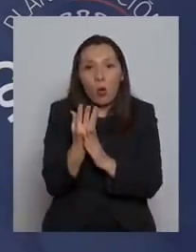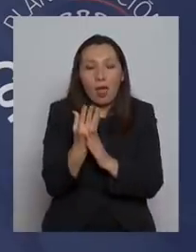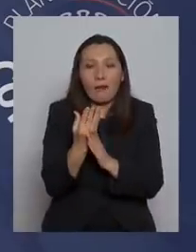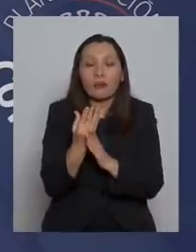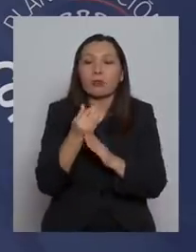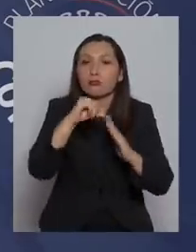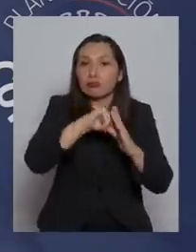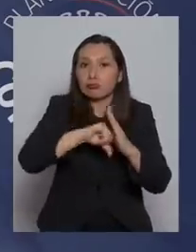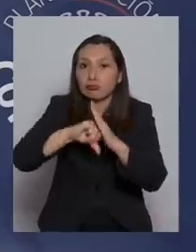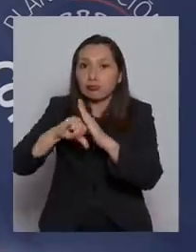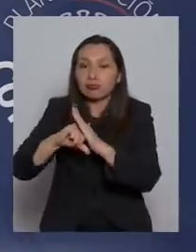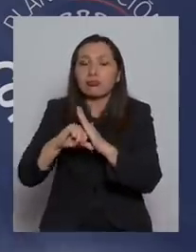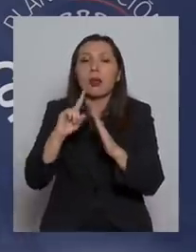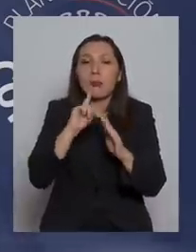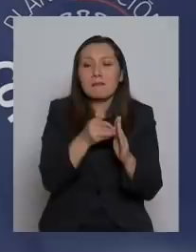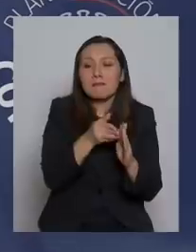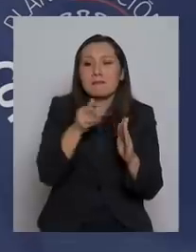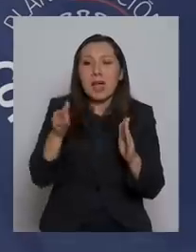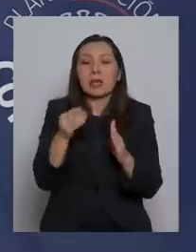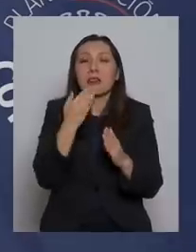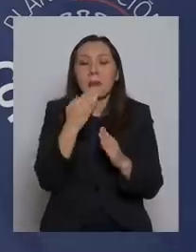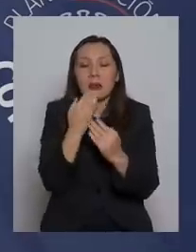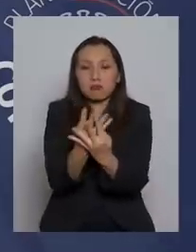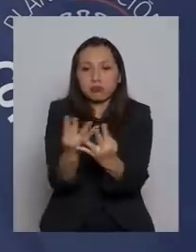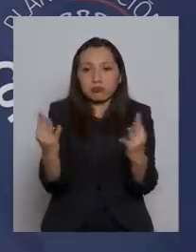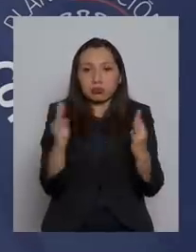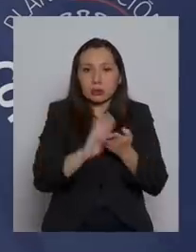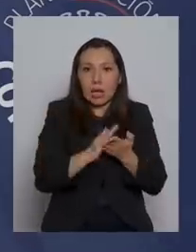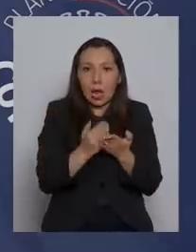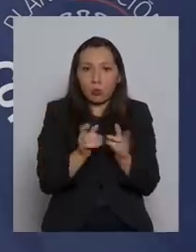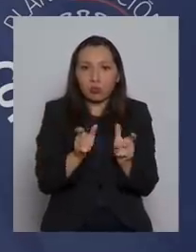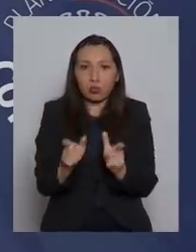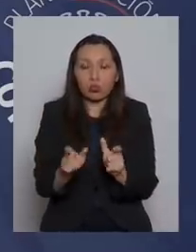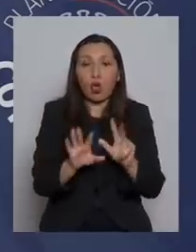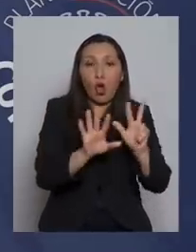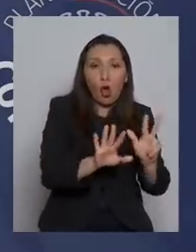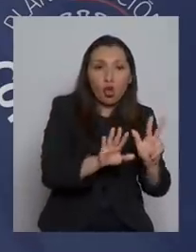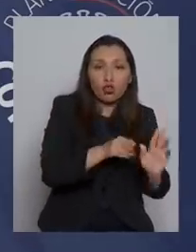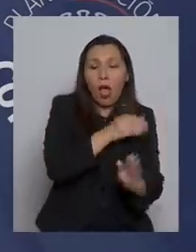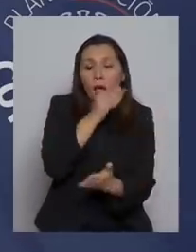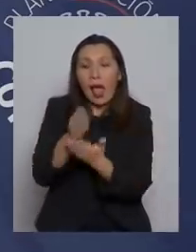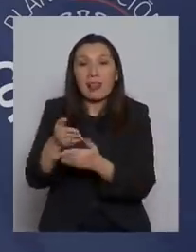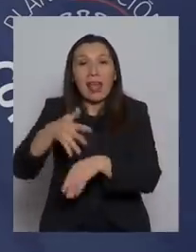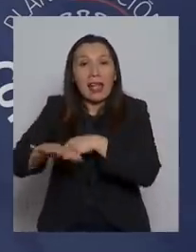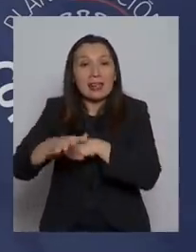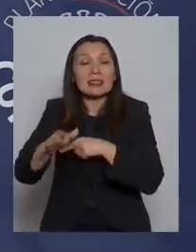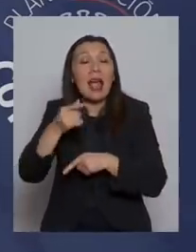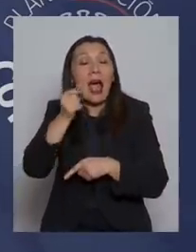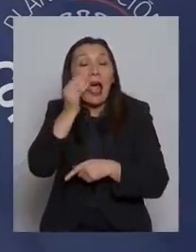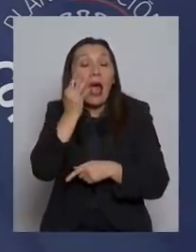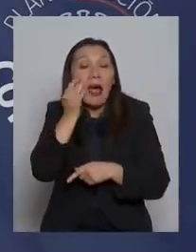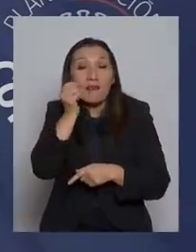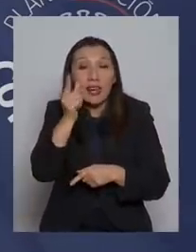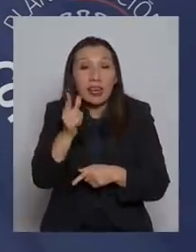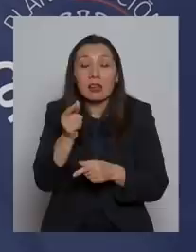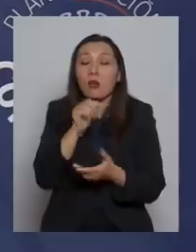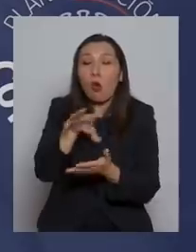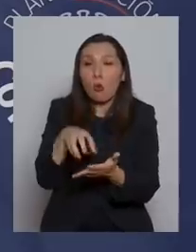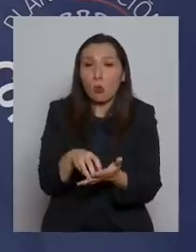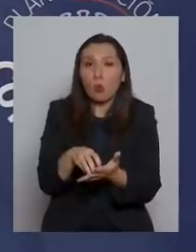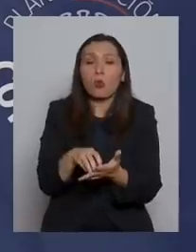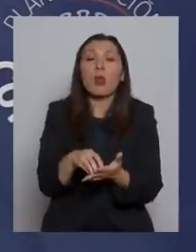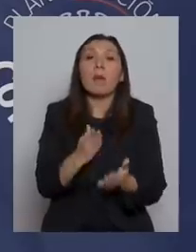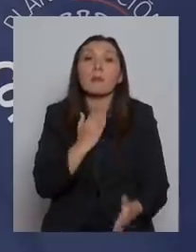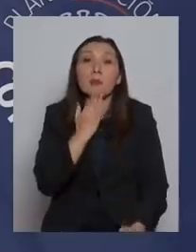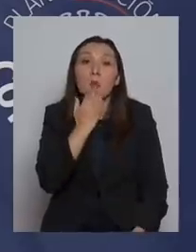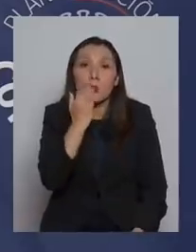la cuarentena y cordón sanitario del 8 al 15 de abril para la comuna de